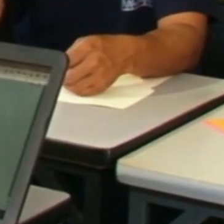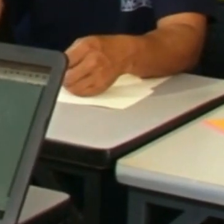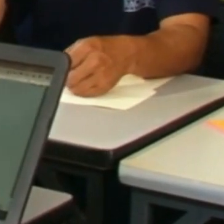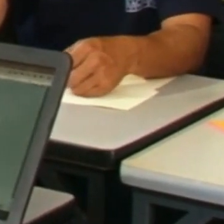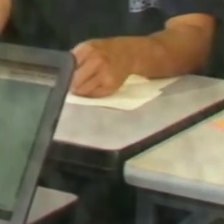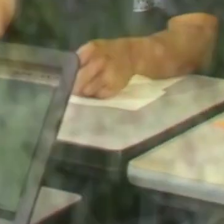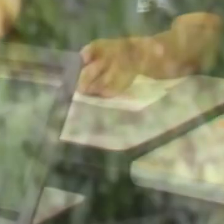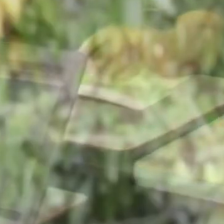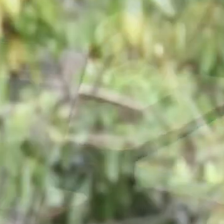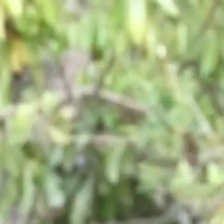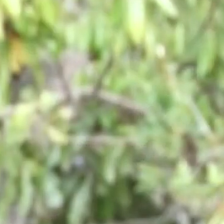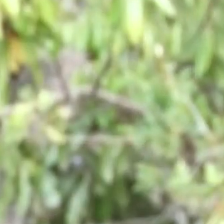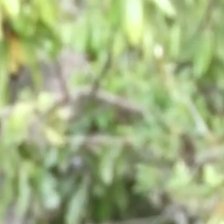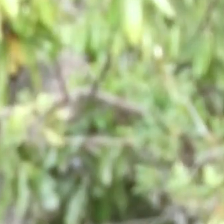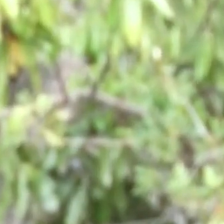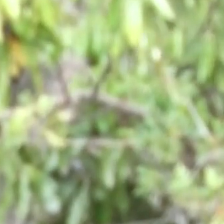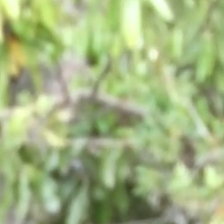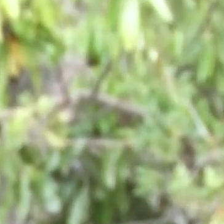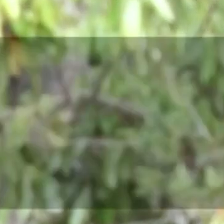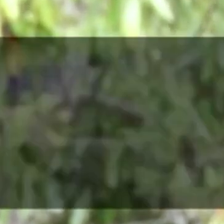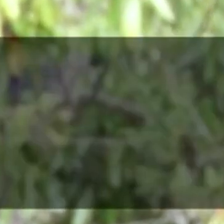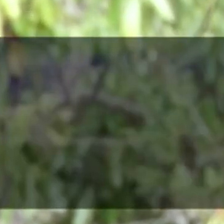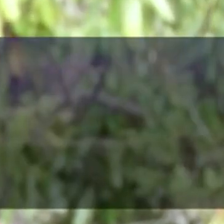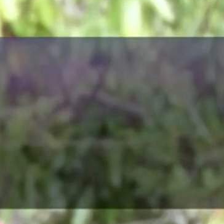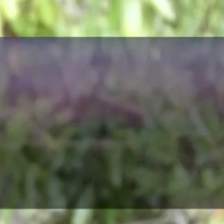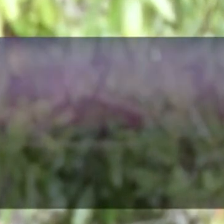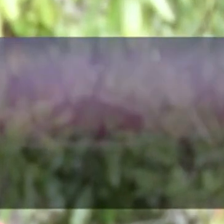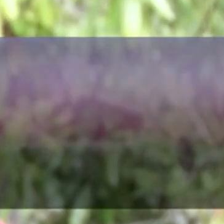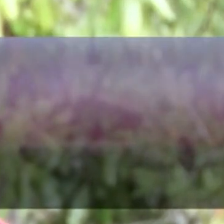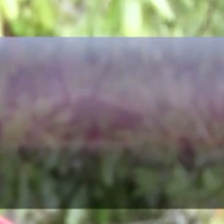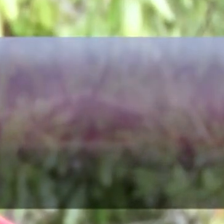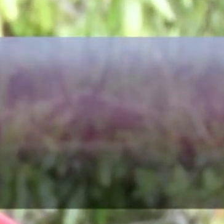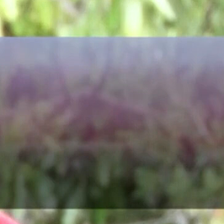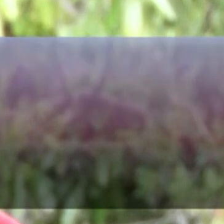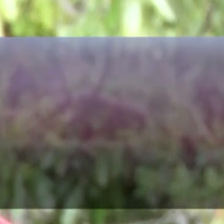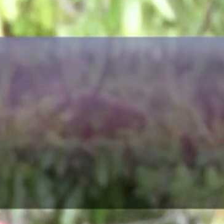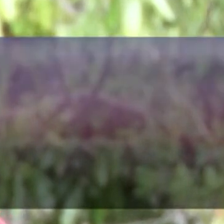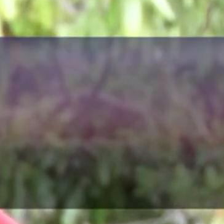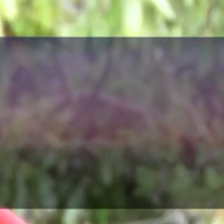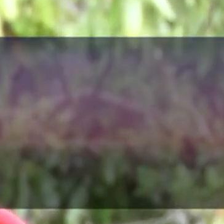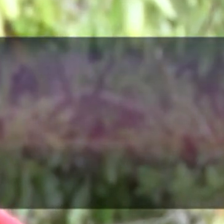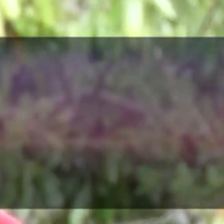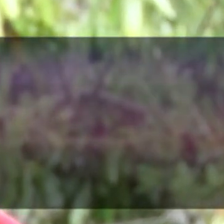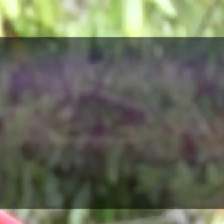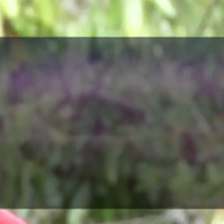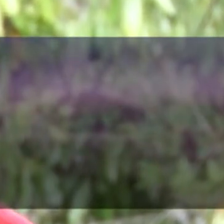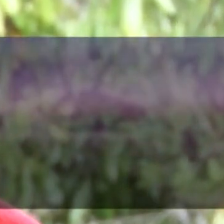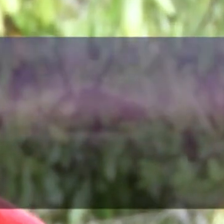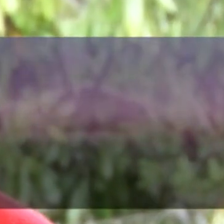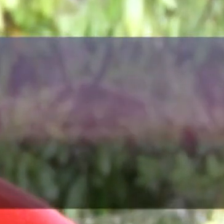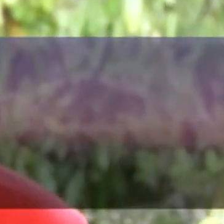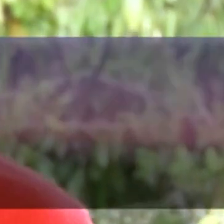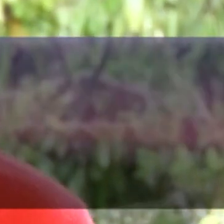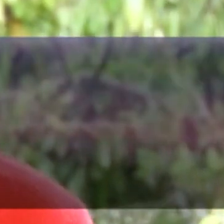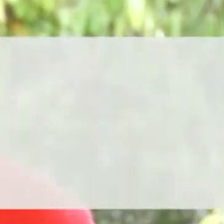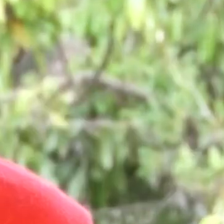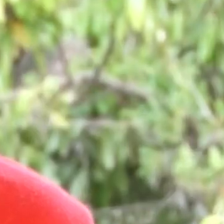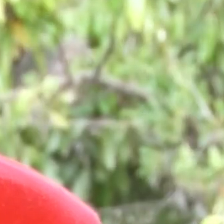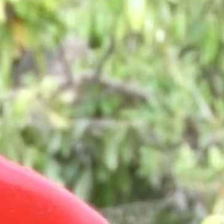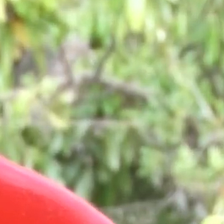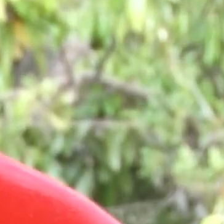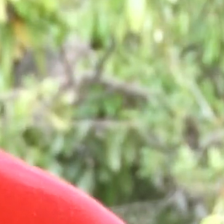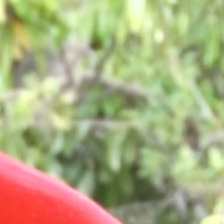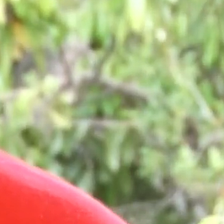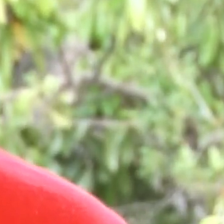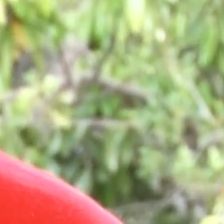le mencioné anteriormente ya existía cuando llegué, entonces me ayudaron como en el trámite de los documentos, por ejemplo en bienestar